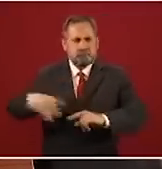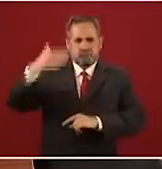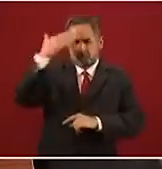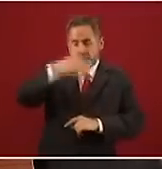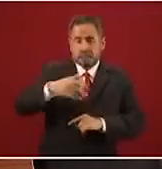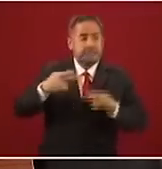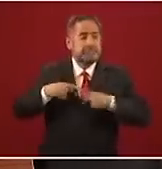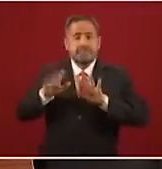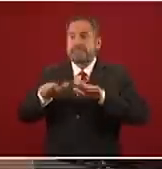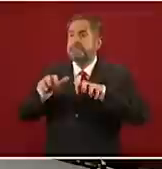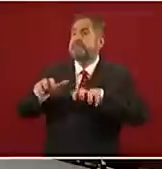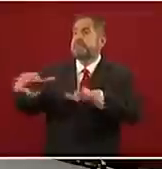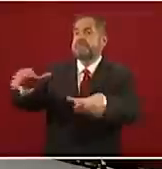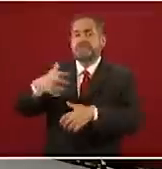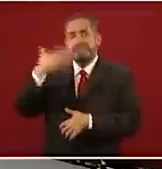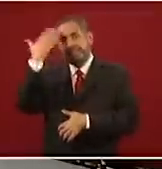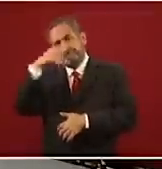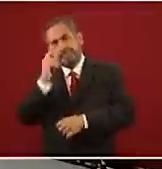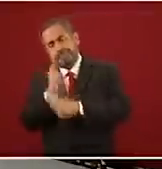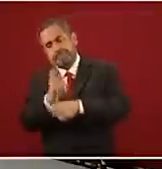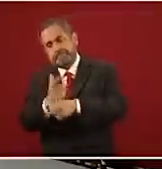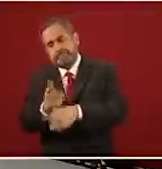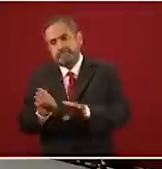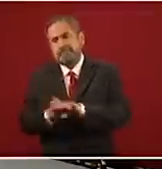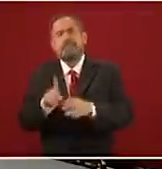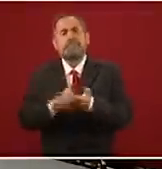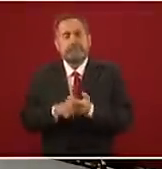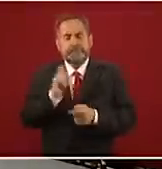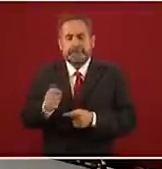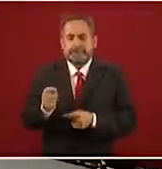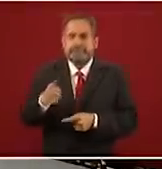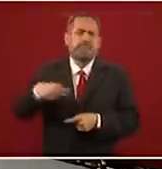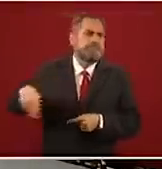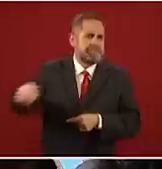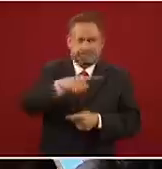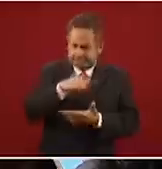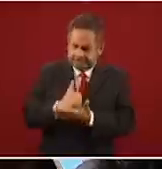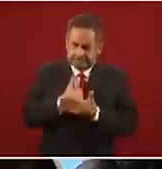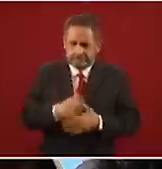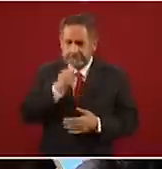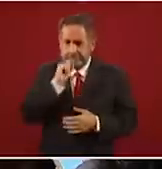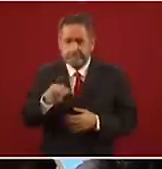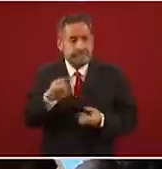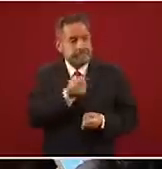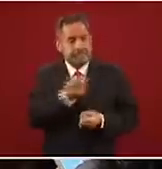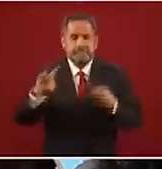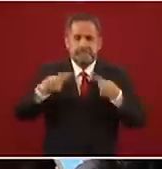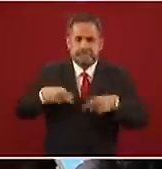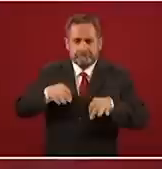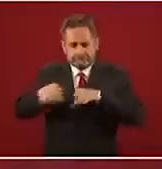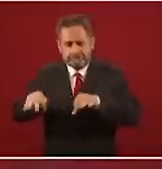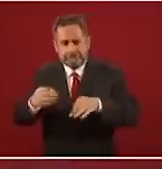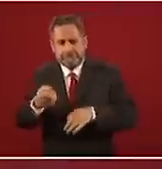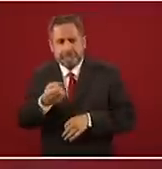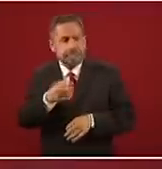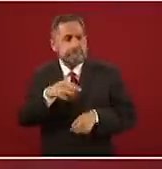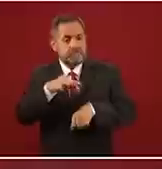luego la gente que nos va a ayudar y los trabajadores del sector